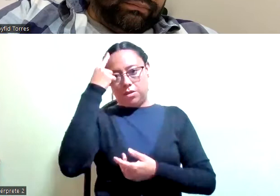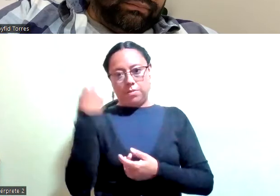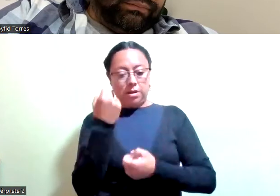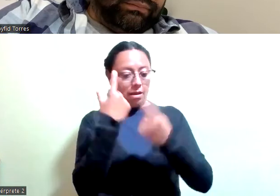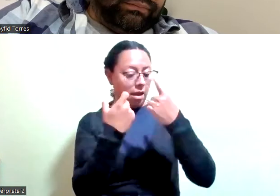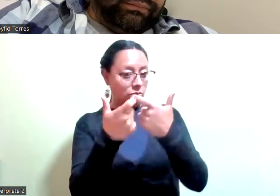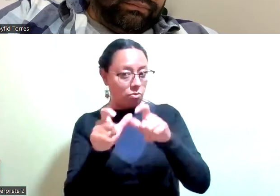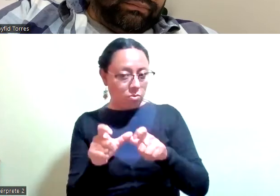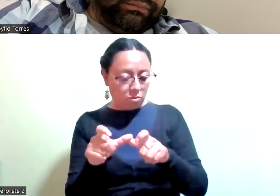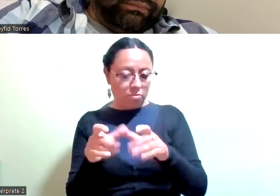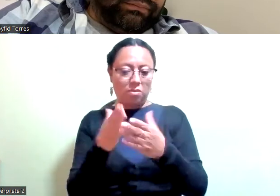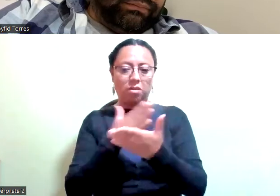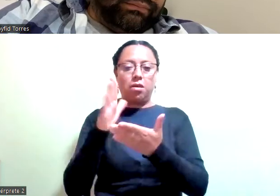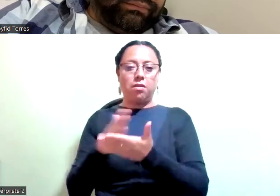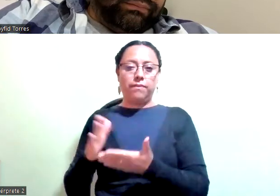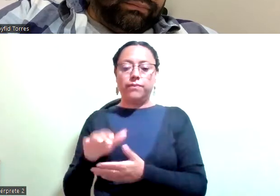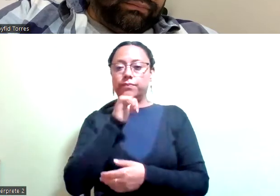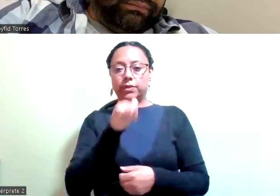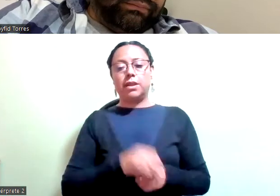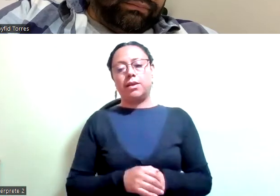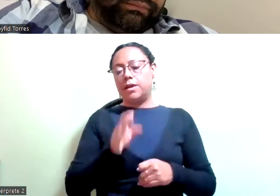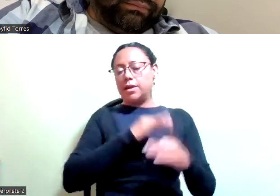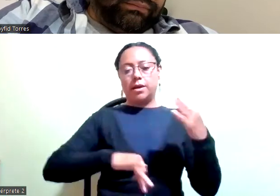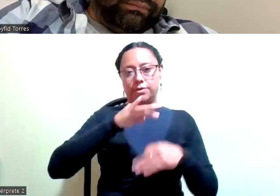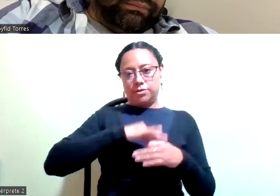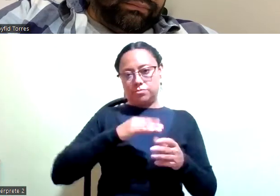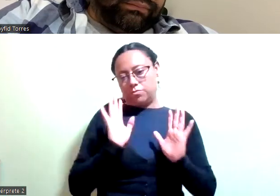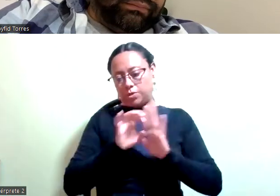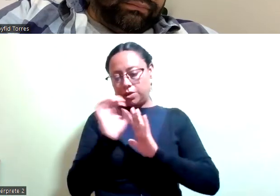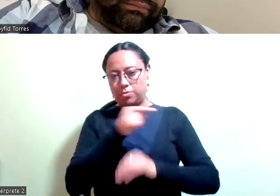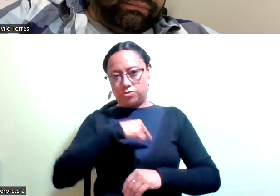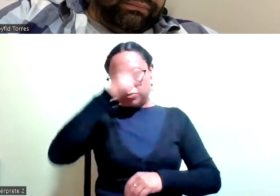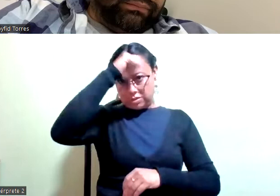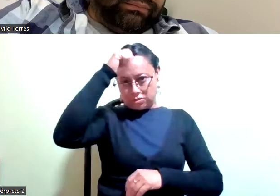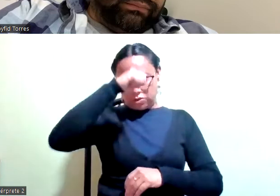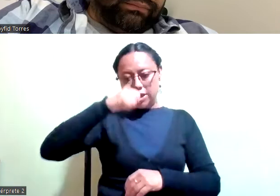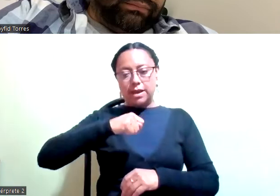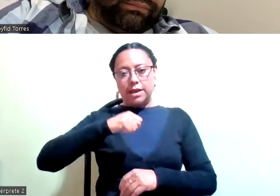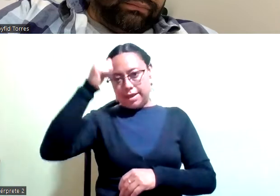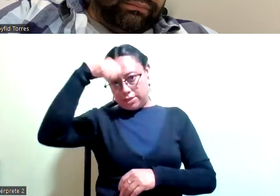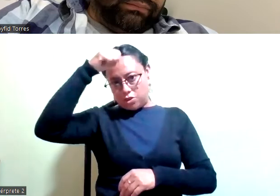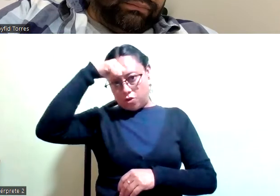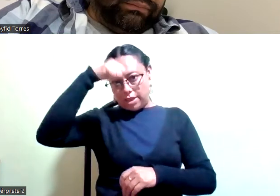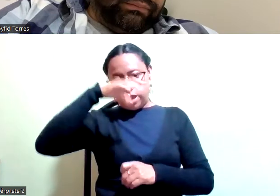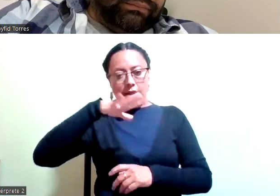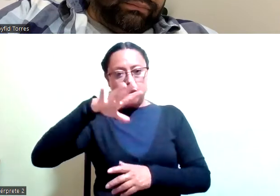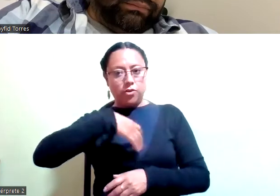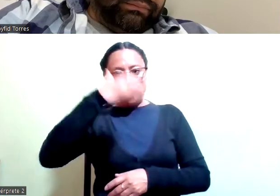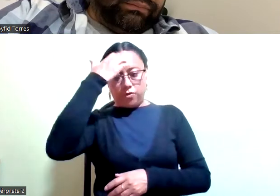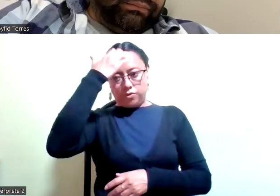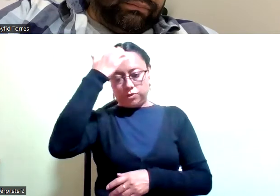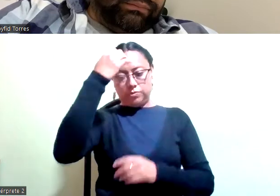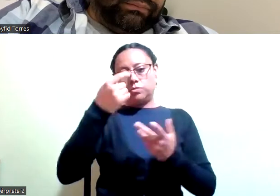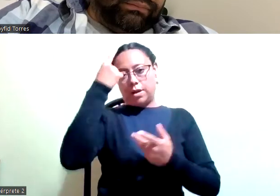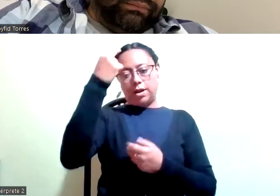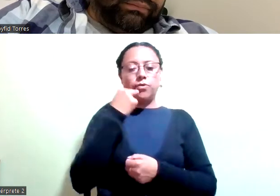o meter a todos los que la teoría conoce o de plano ser muy genéricos en usar palabras como